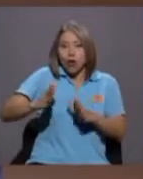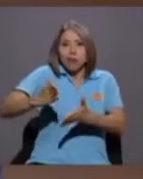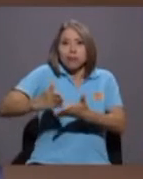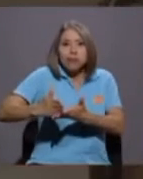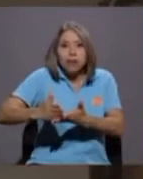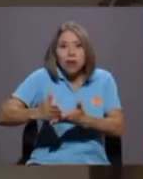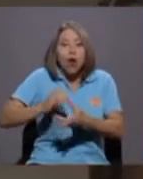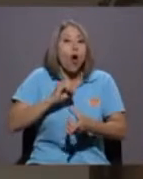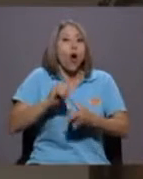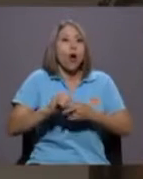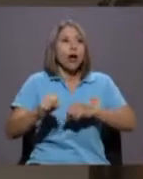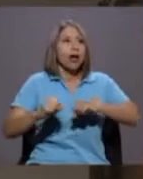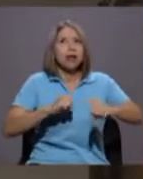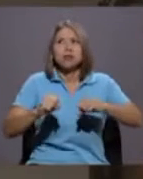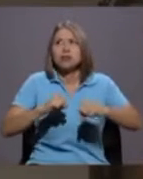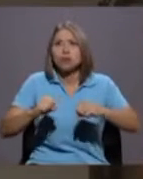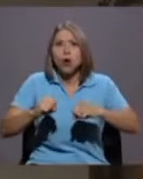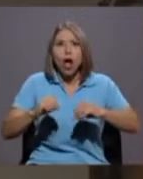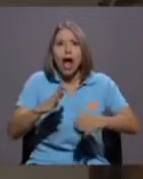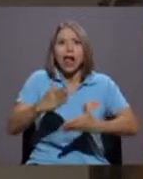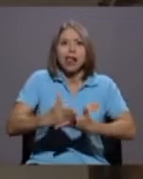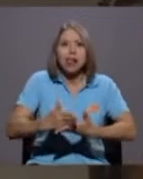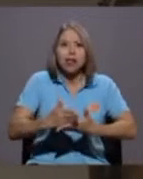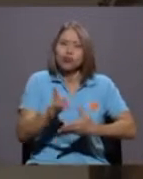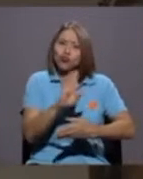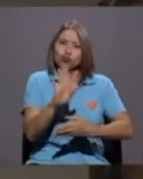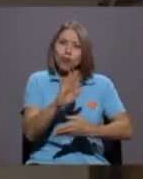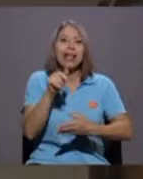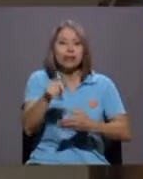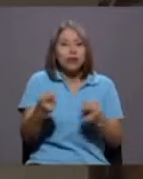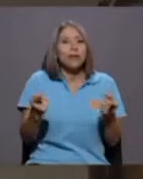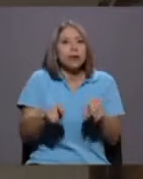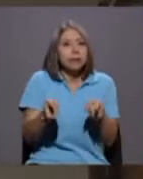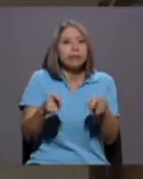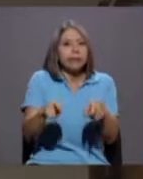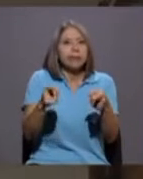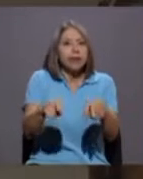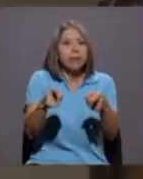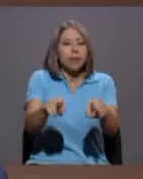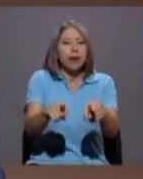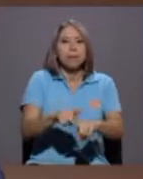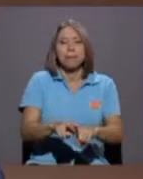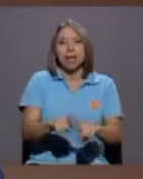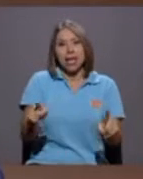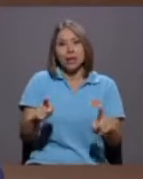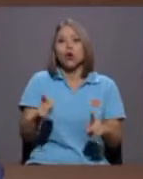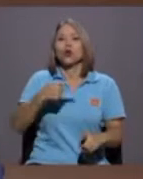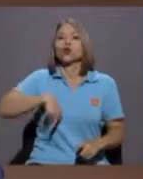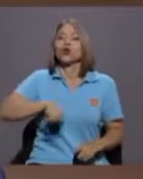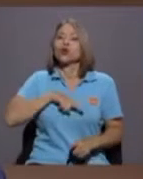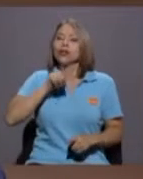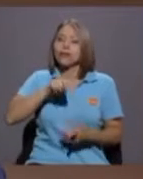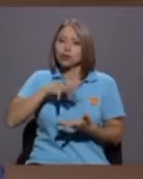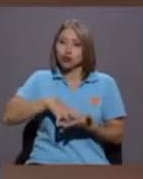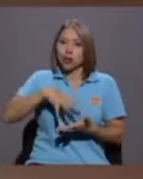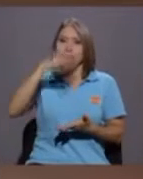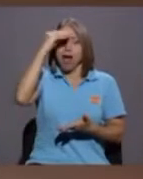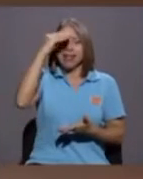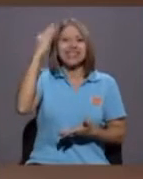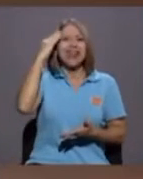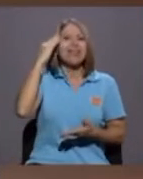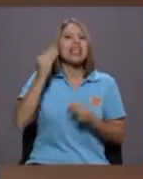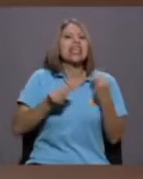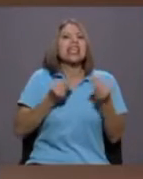sucediendo. Lo que tiene que empezar a suceder es que nos eduquemos y sepamos cómo actuar en